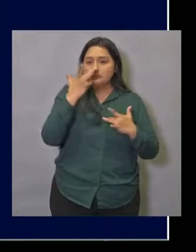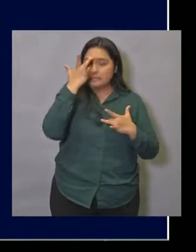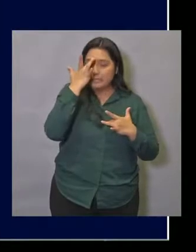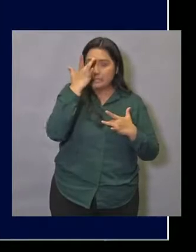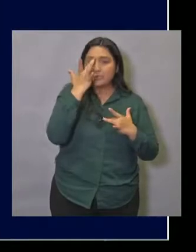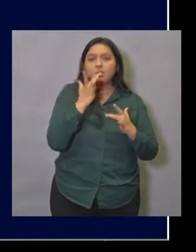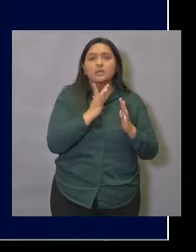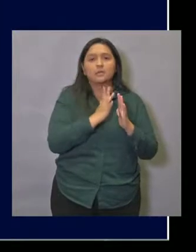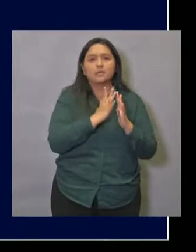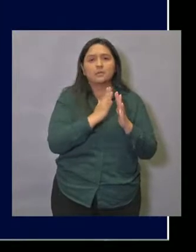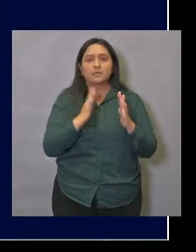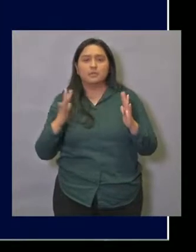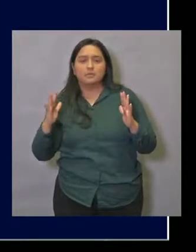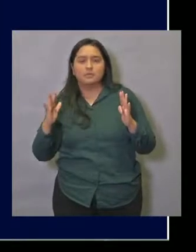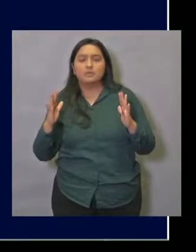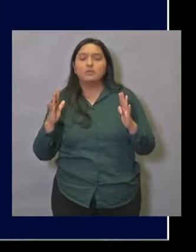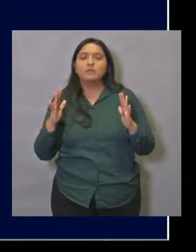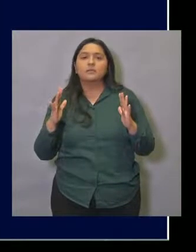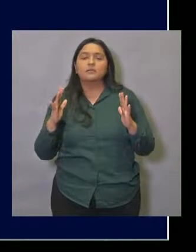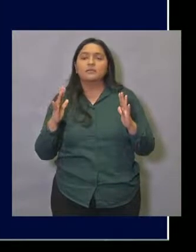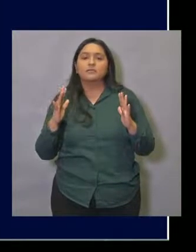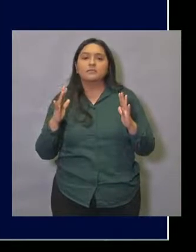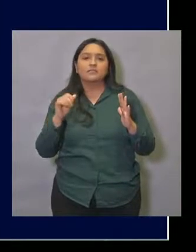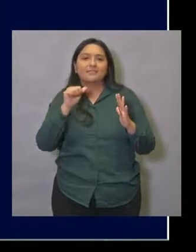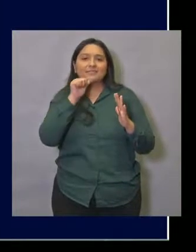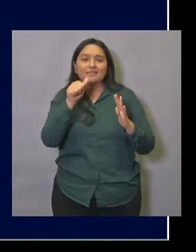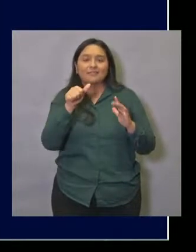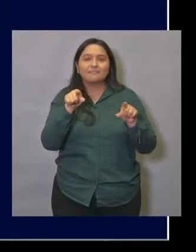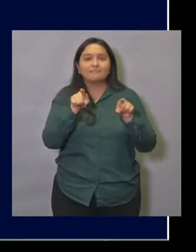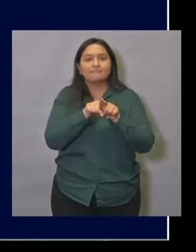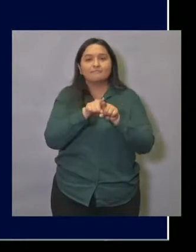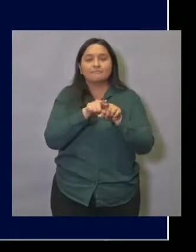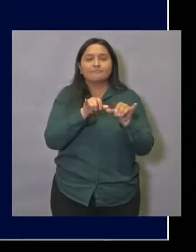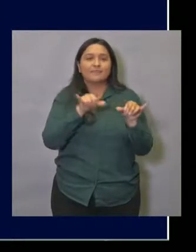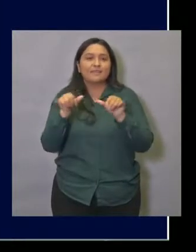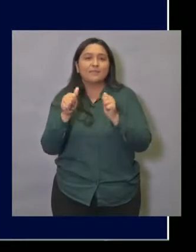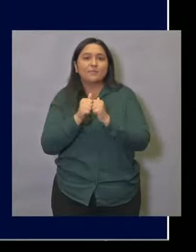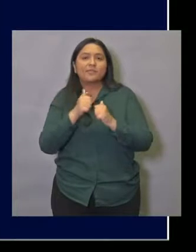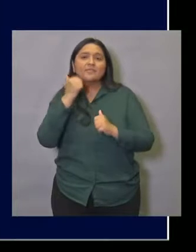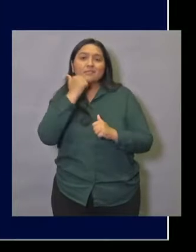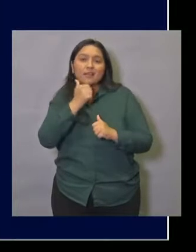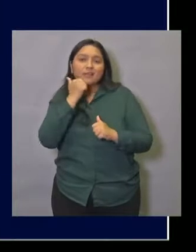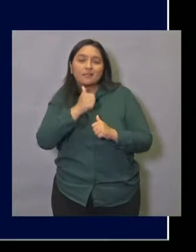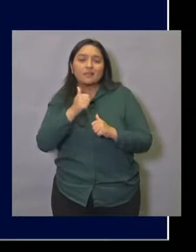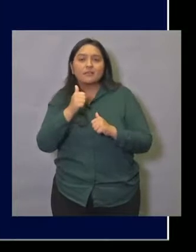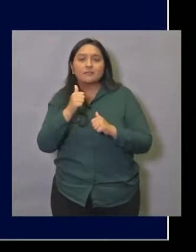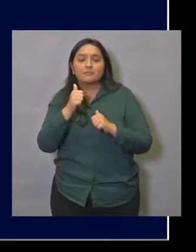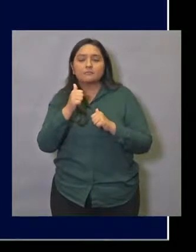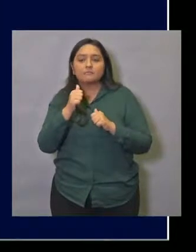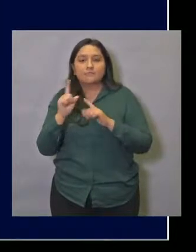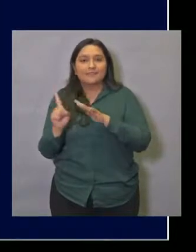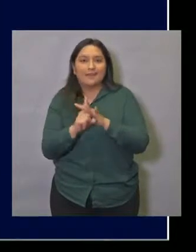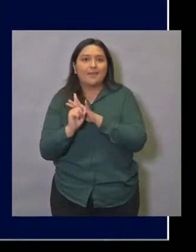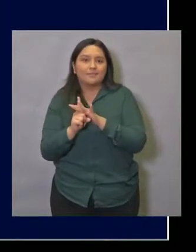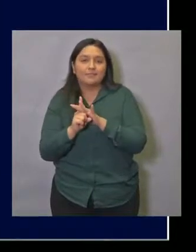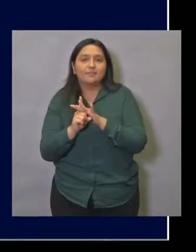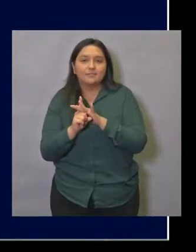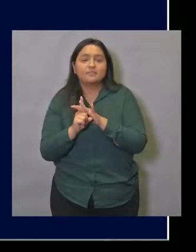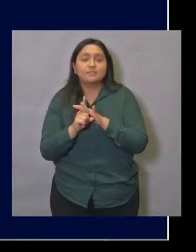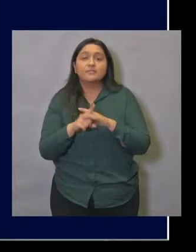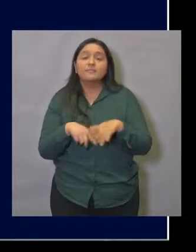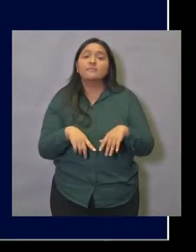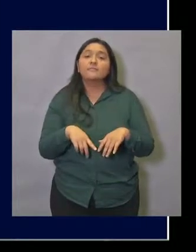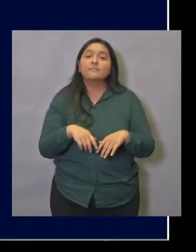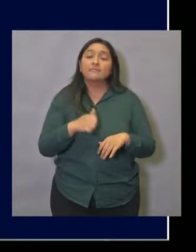no necesariamente coincide con el número de casos que informamos cada día en nuestro comunicado de prensa. Los casos